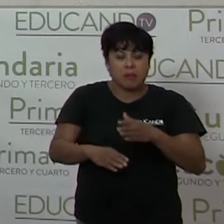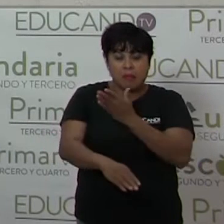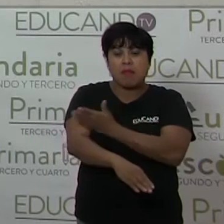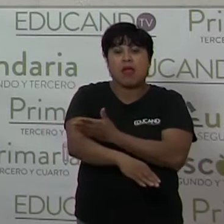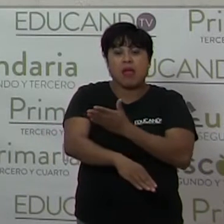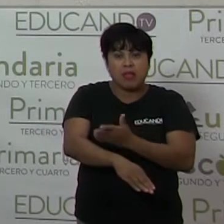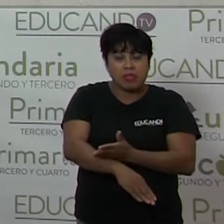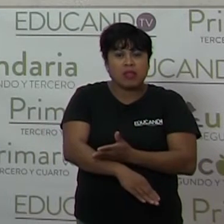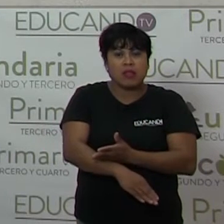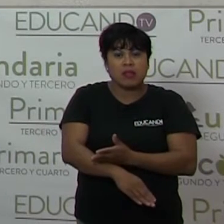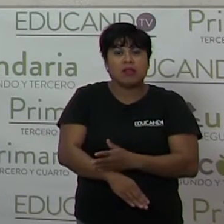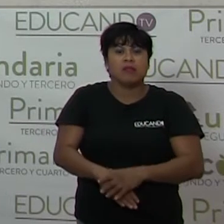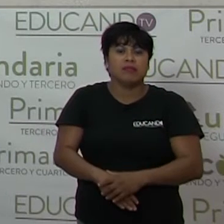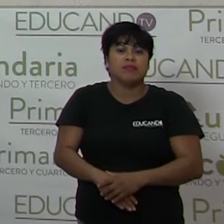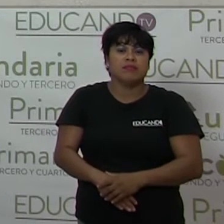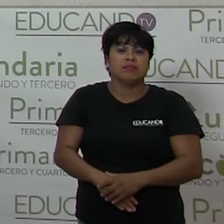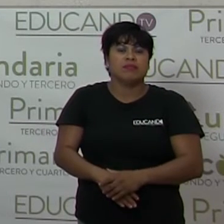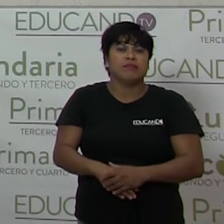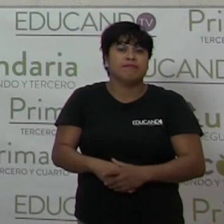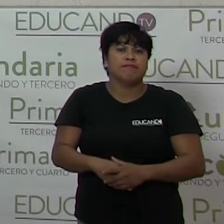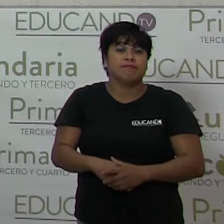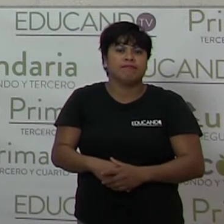maderas con